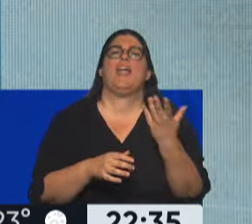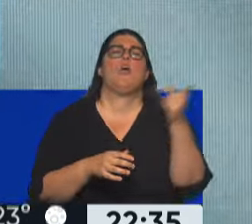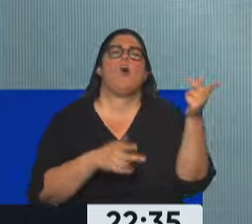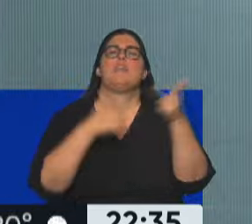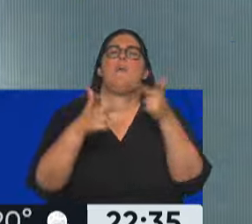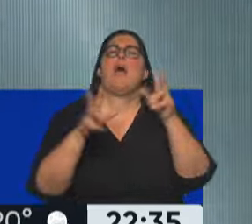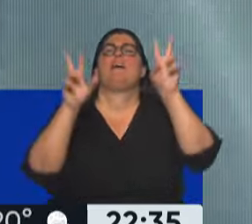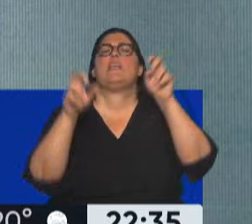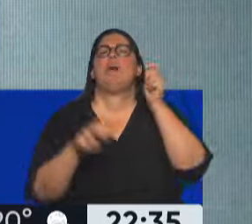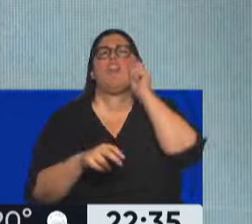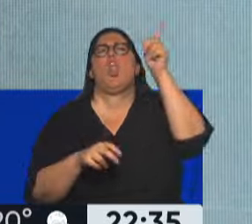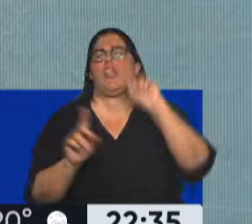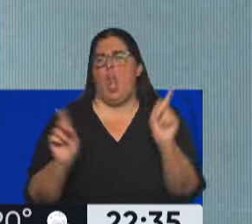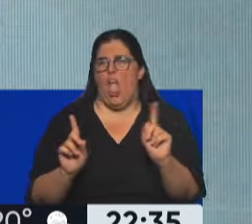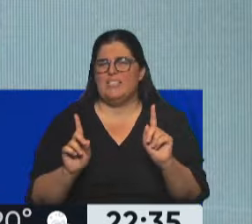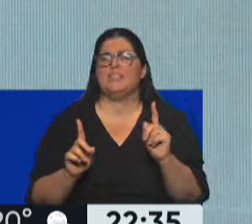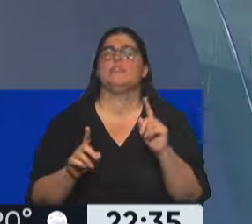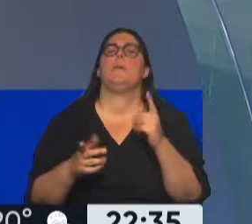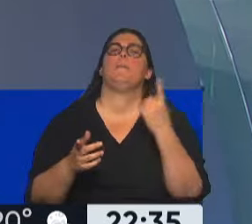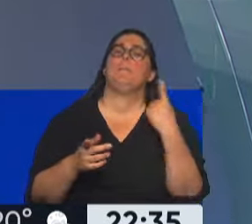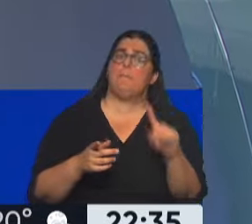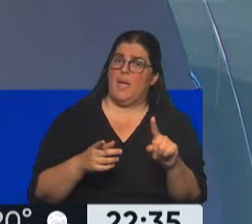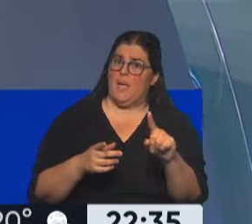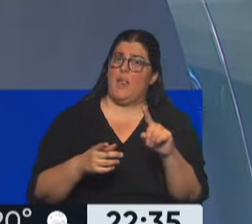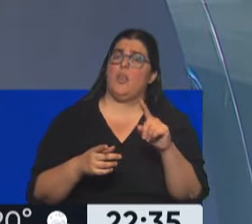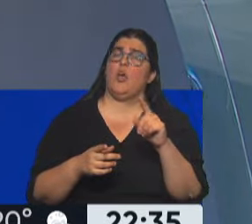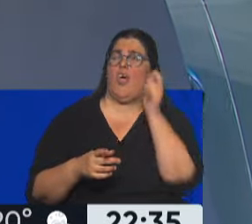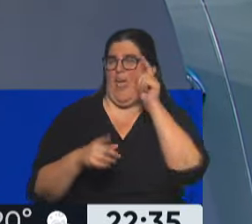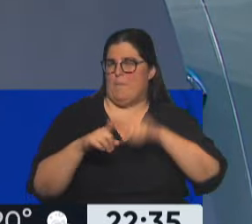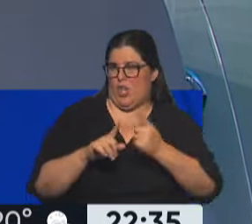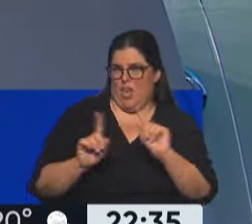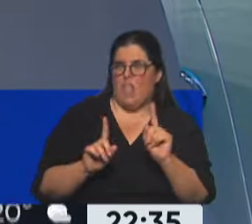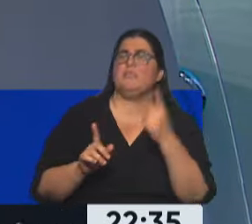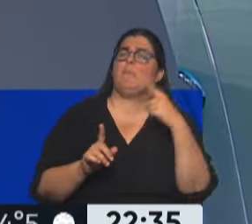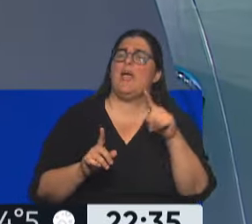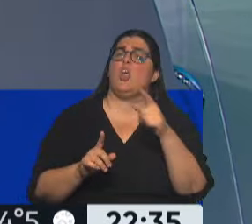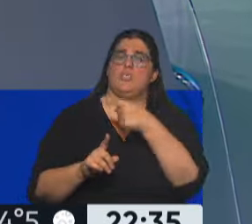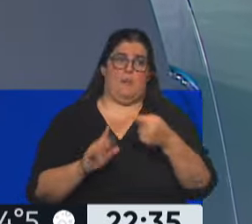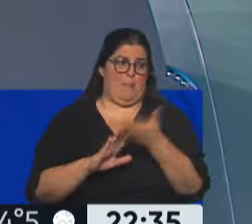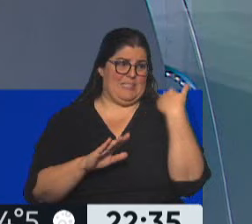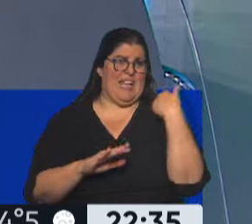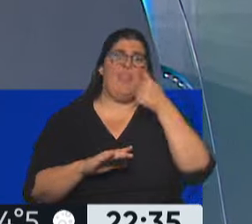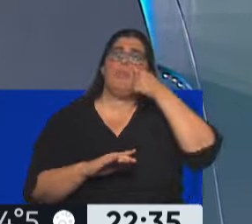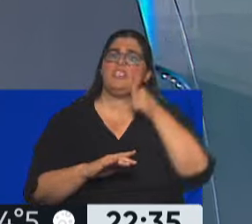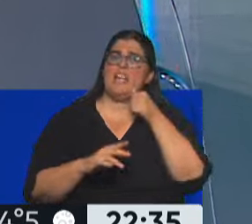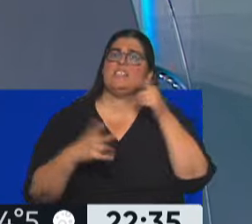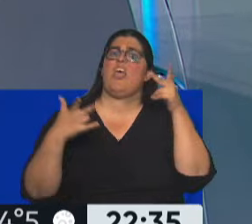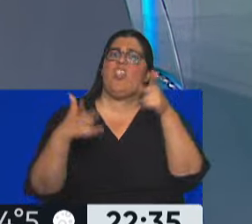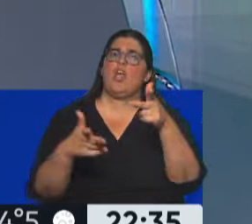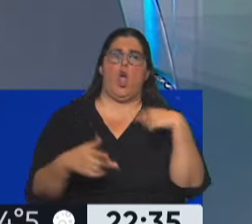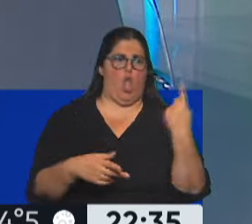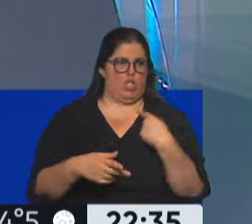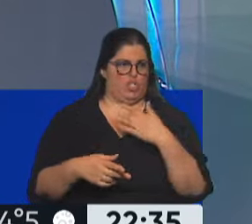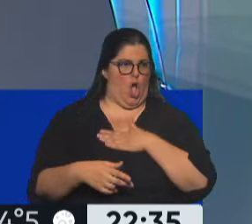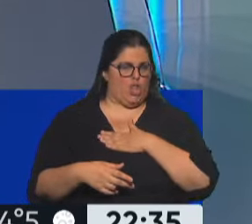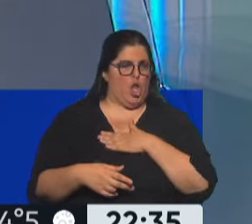las ideologías, pero salieron, no sé, esta semana o la semana anterior, ya no recuerdo, Pedro Sánchez, por ejemplo, muy fuerte a decir, somos hijos de inmigrantes, no vamos a ser los padres de